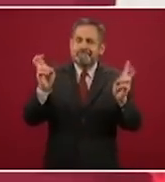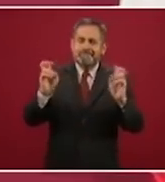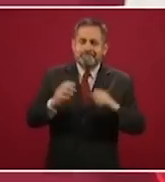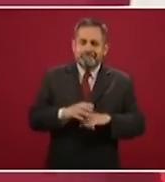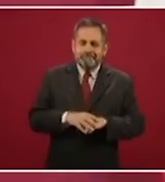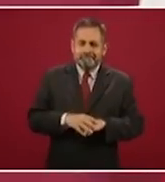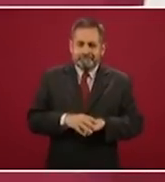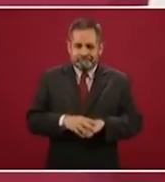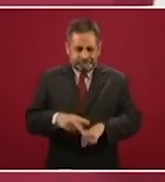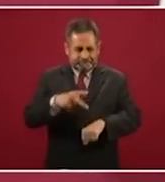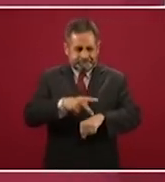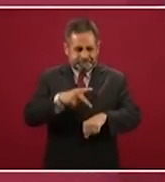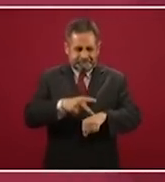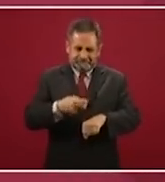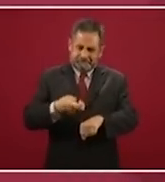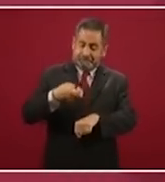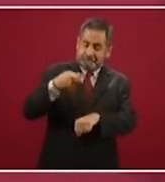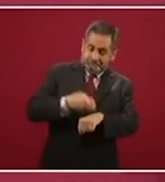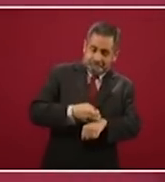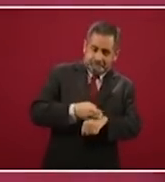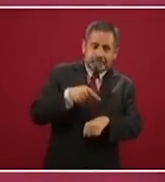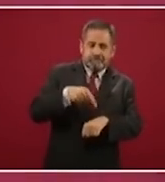forma de parecer.